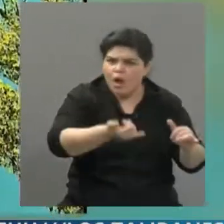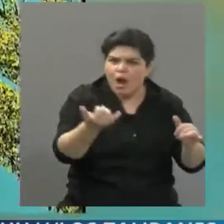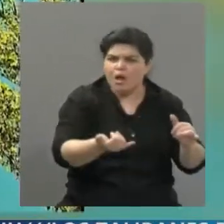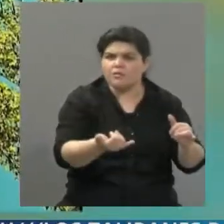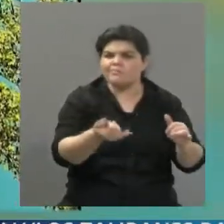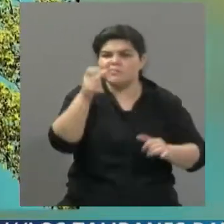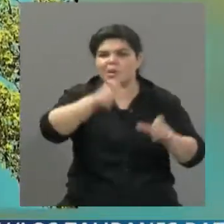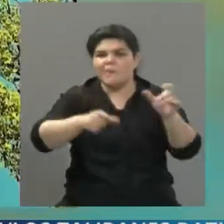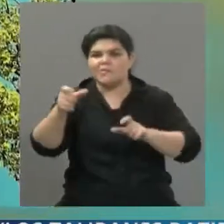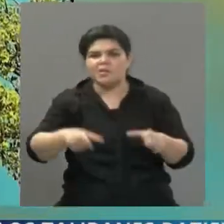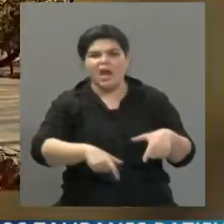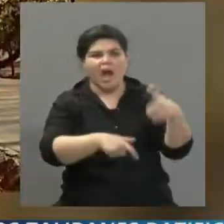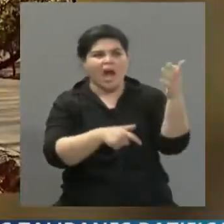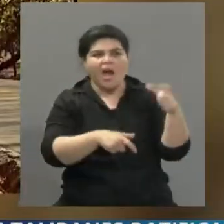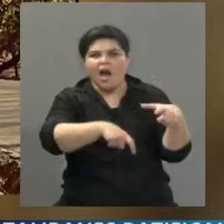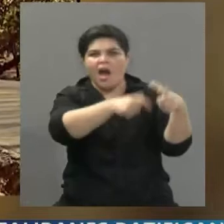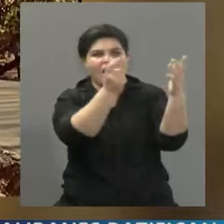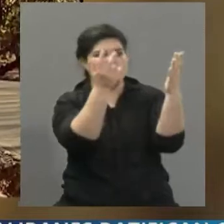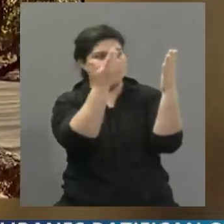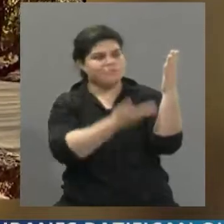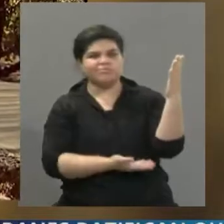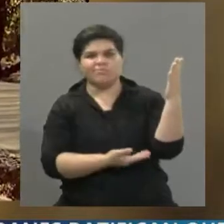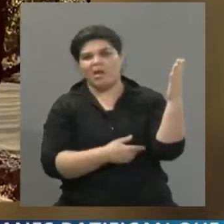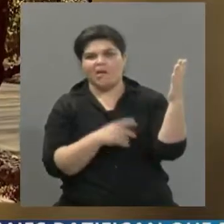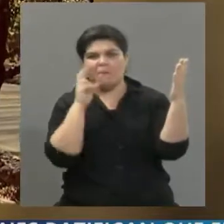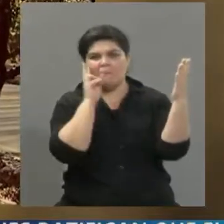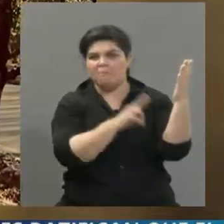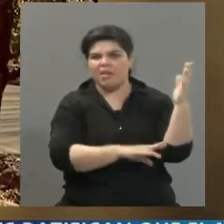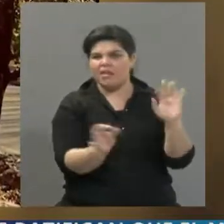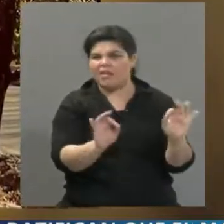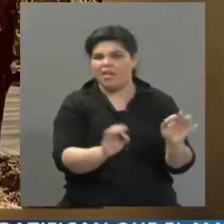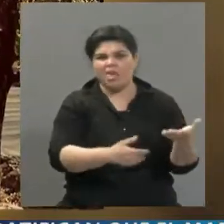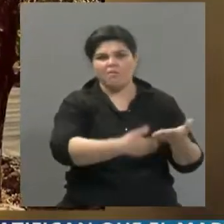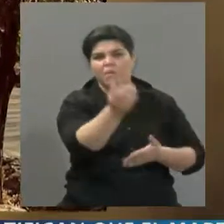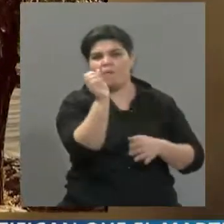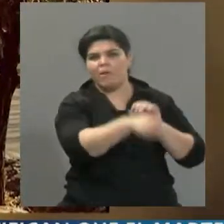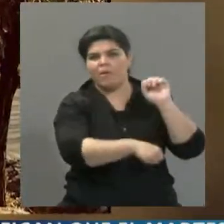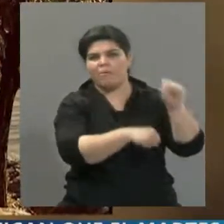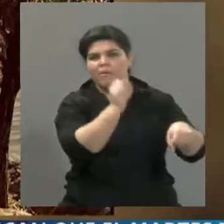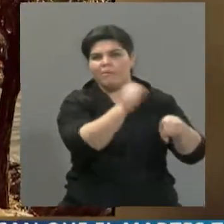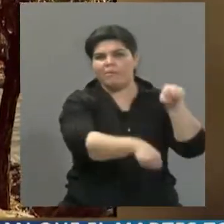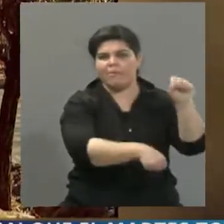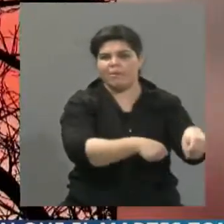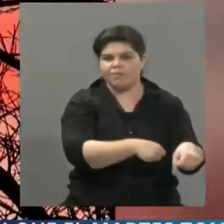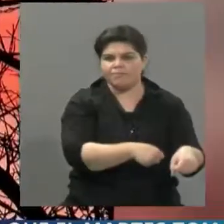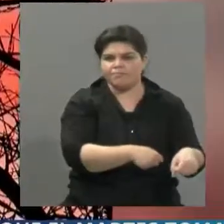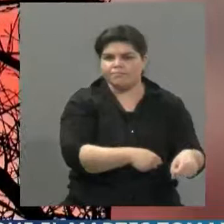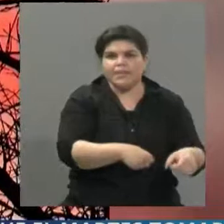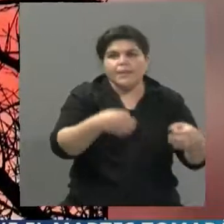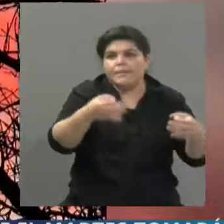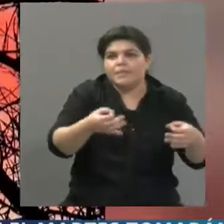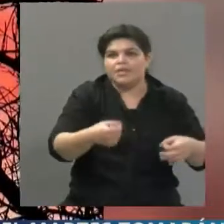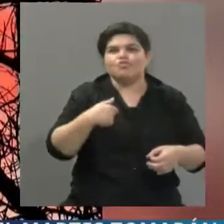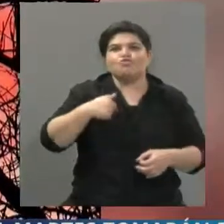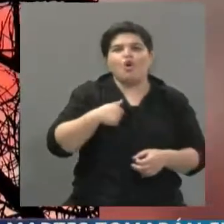Entonces bueno, Mendoza es otra cosa con árboles que sin árboles, bueno, pero muy notablemente pareciera ser que uno es fundamentalista del arbolado,